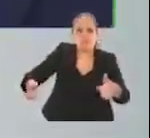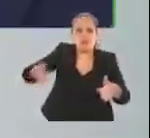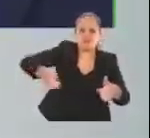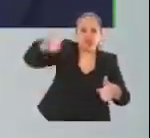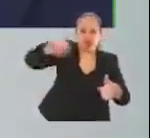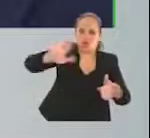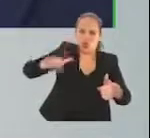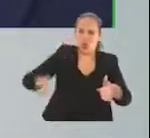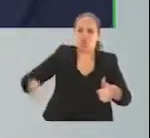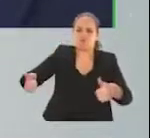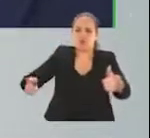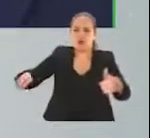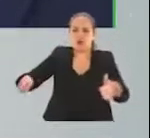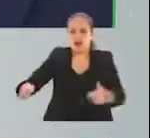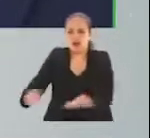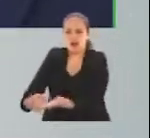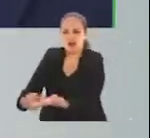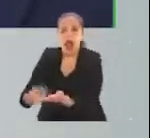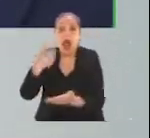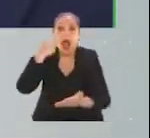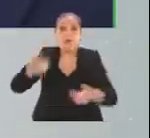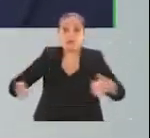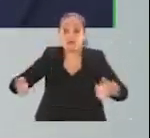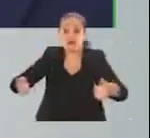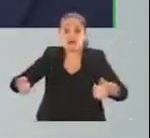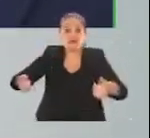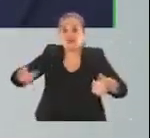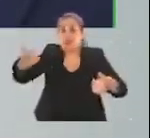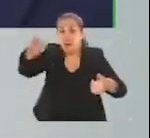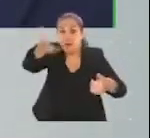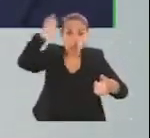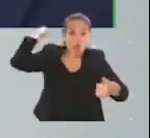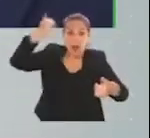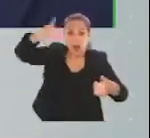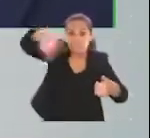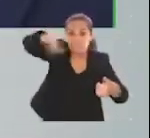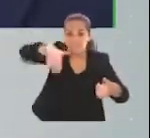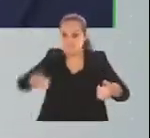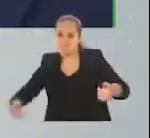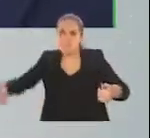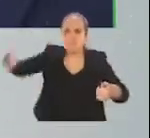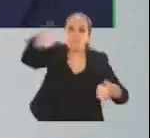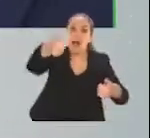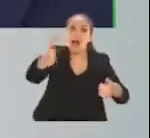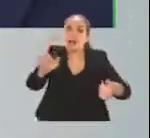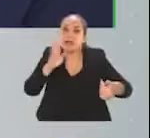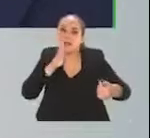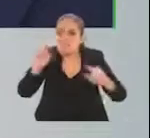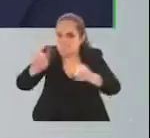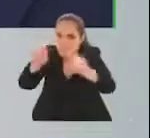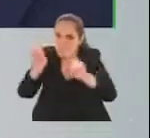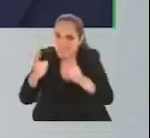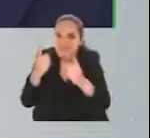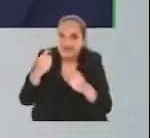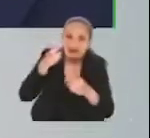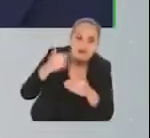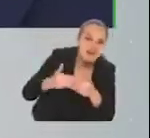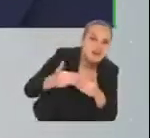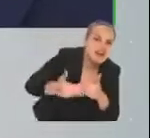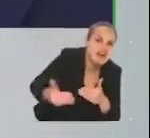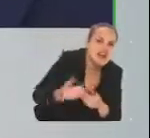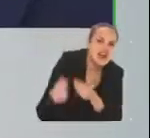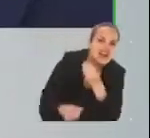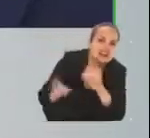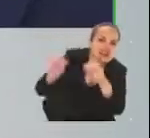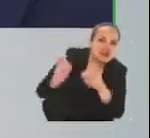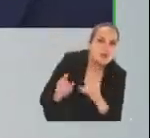delinquiendo hay que ver cómo se reestructuran estas acá de estos grupos o este clan del golfo y cómo se reestructuran